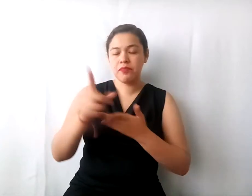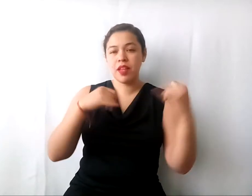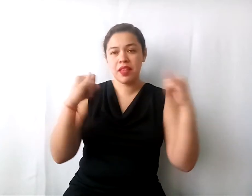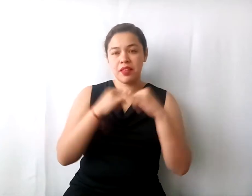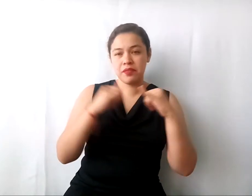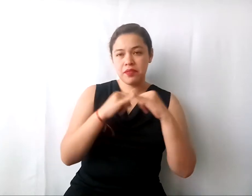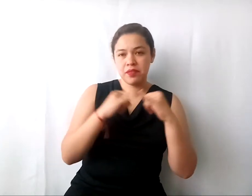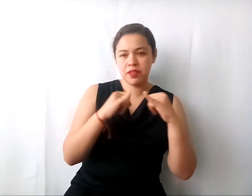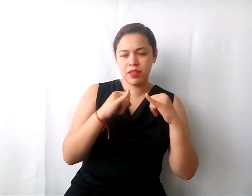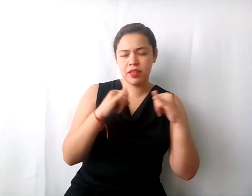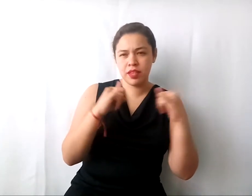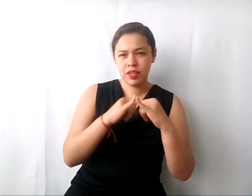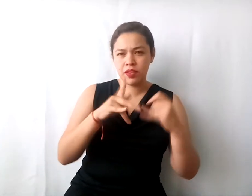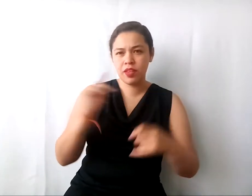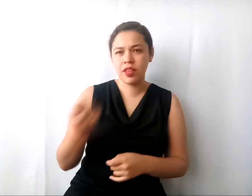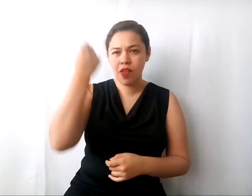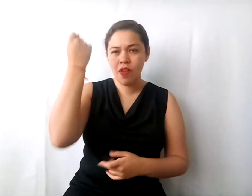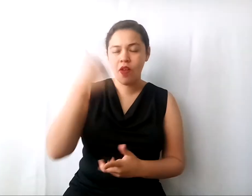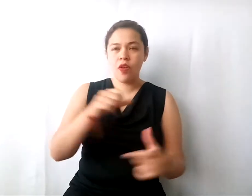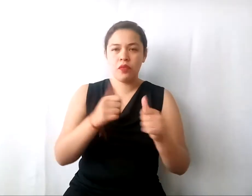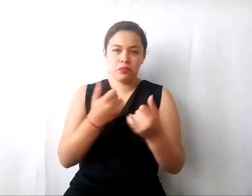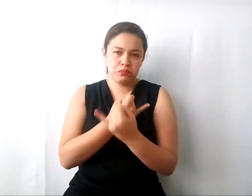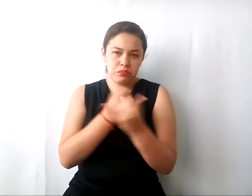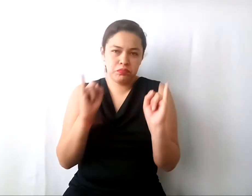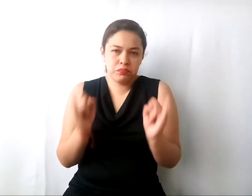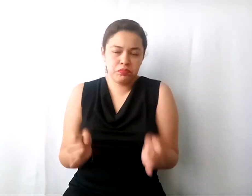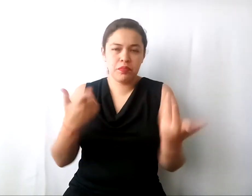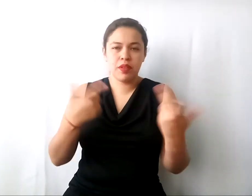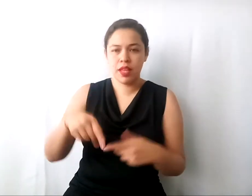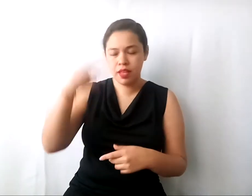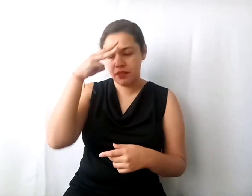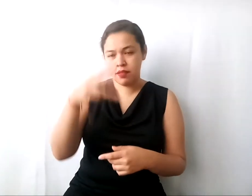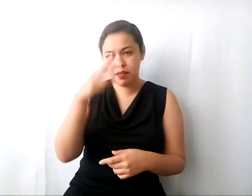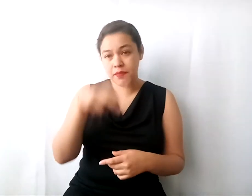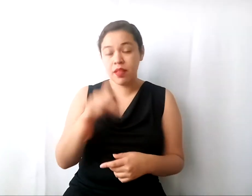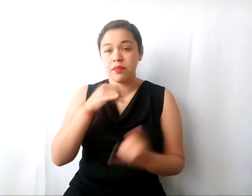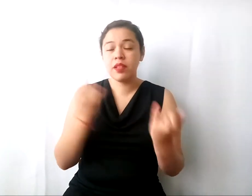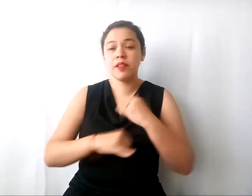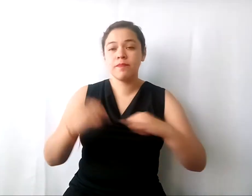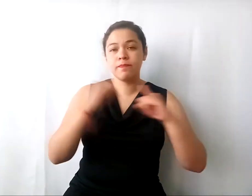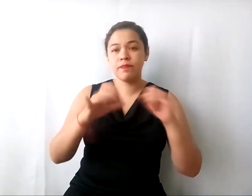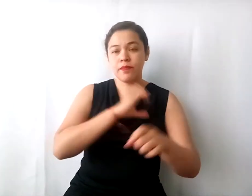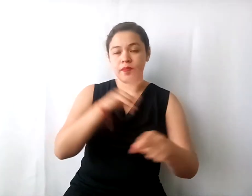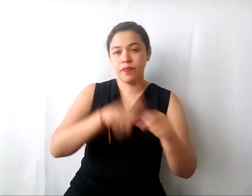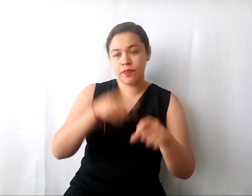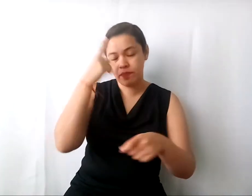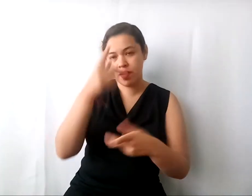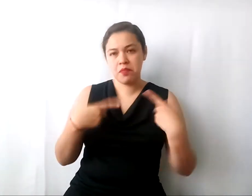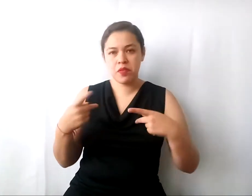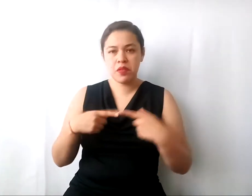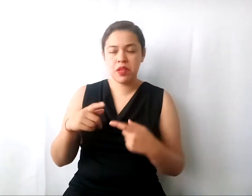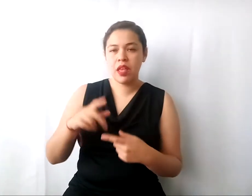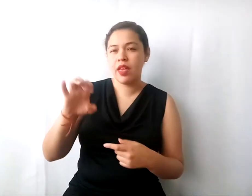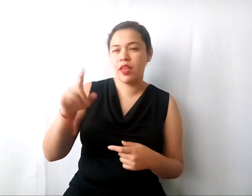Autónomo de México, así como estudios de maestría en Impuestos por el Instituto de Especialización para Ejecutivos. Cuenta con